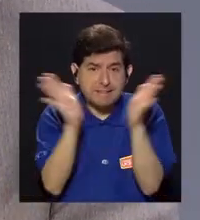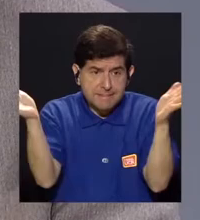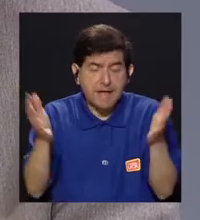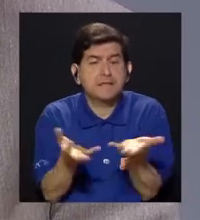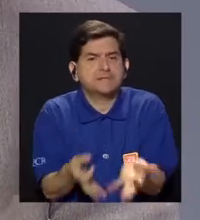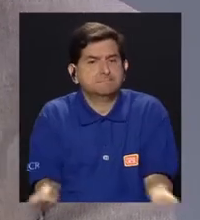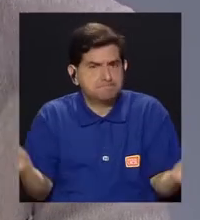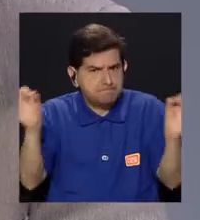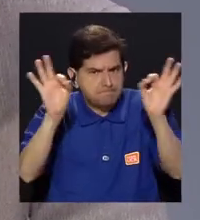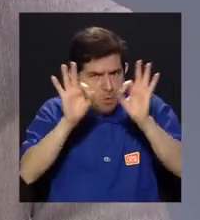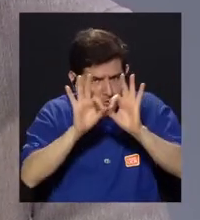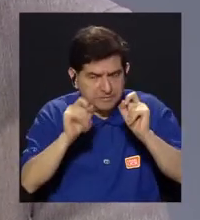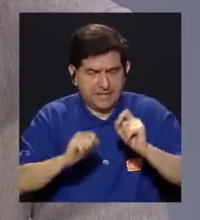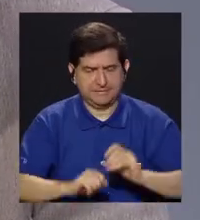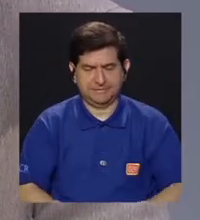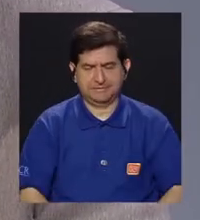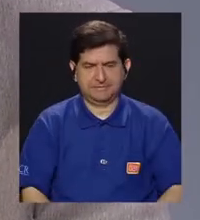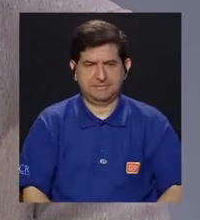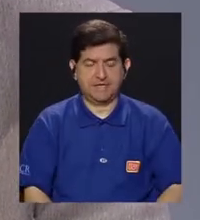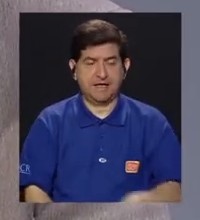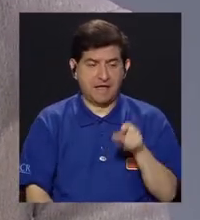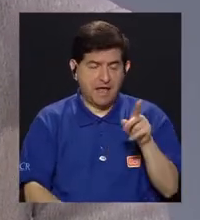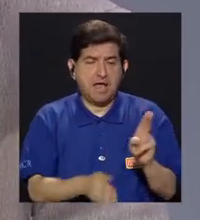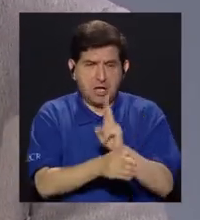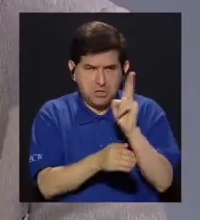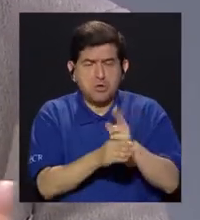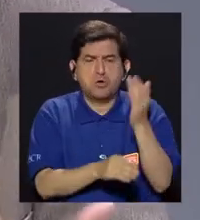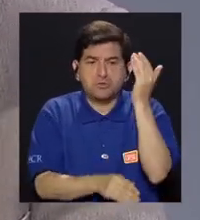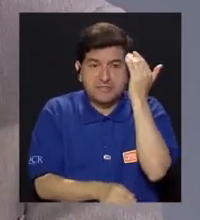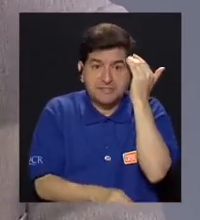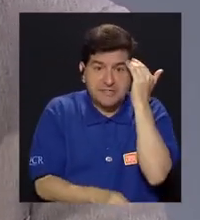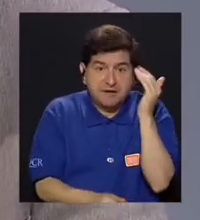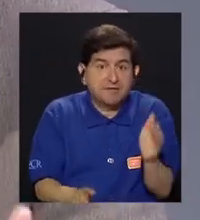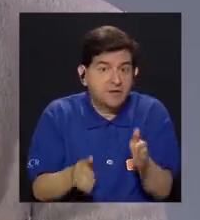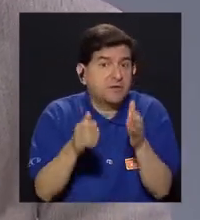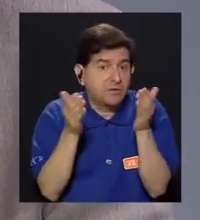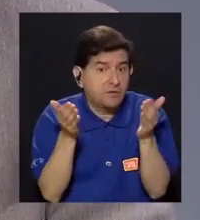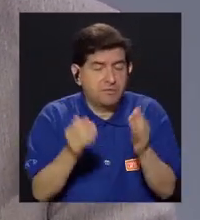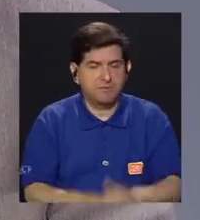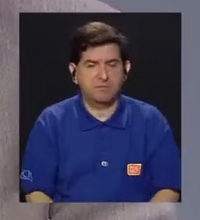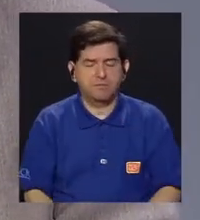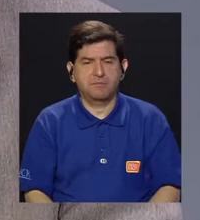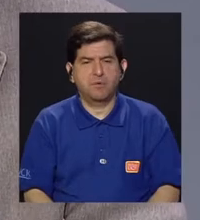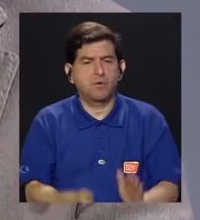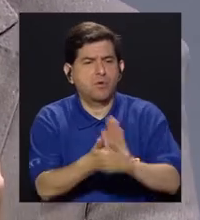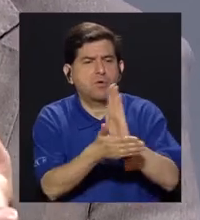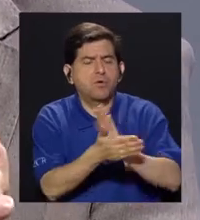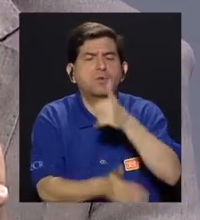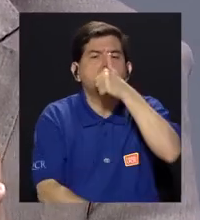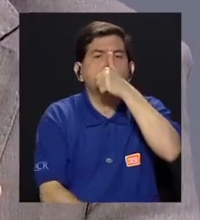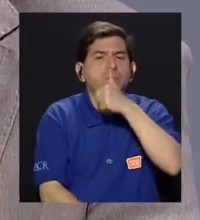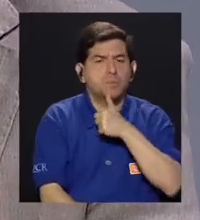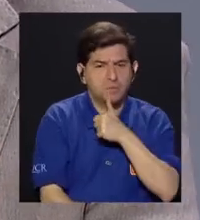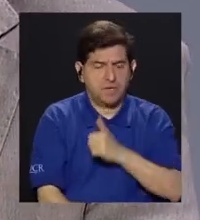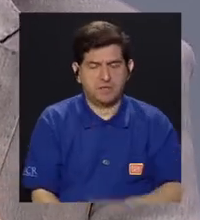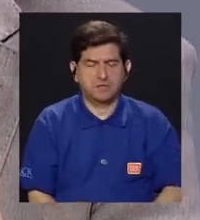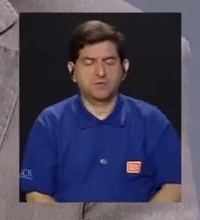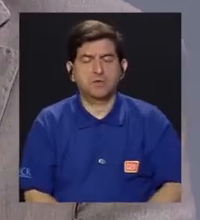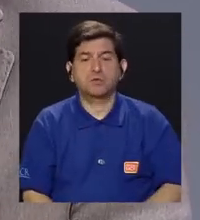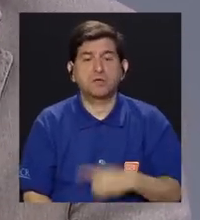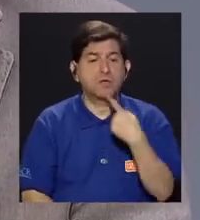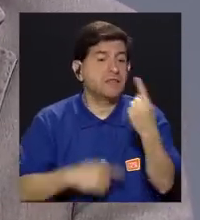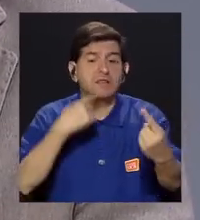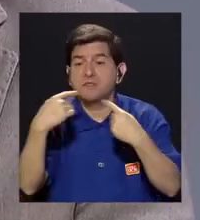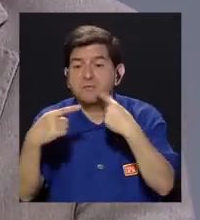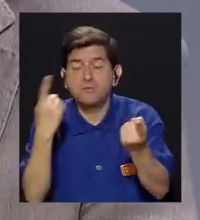público es algo muy importante que tenemos que utilizar es saber utilizar porque en los casos de documentos privados en